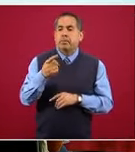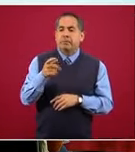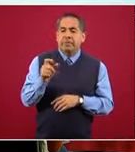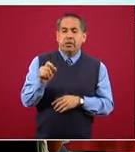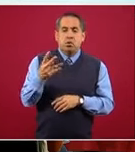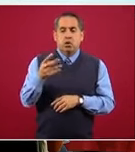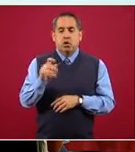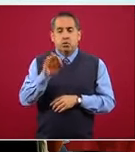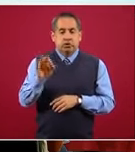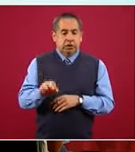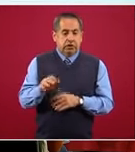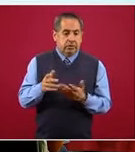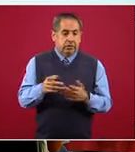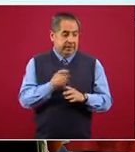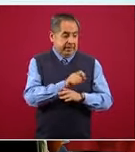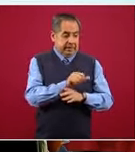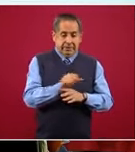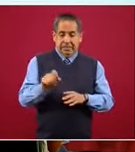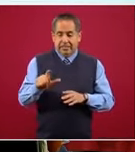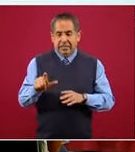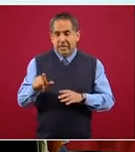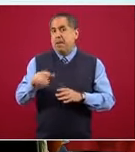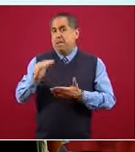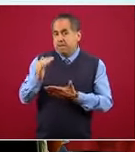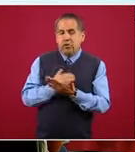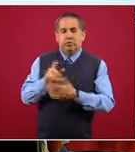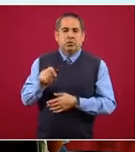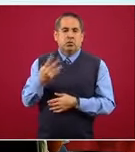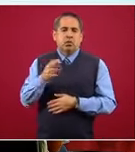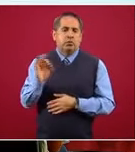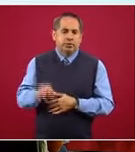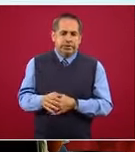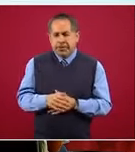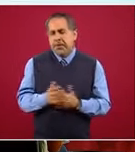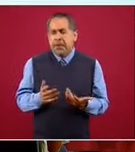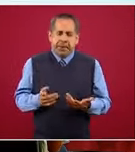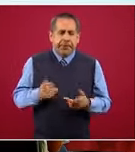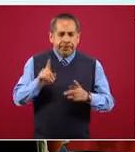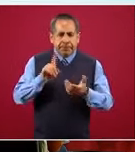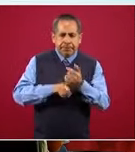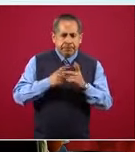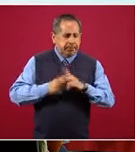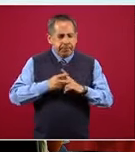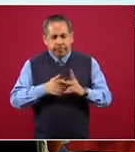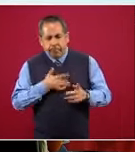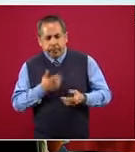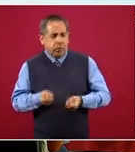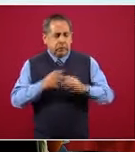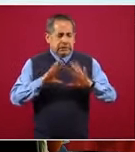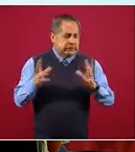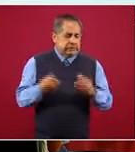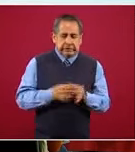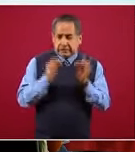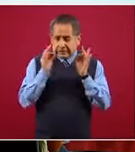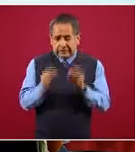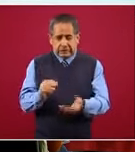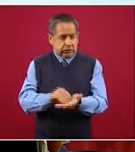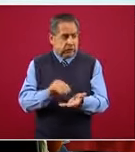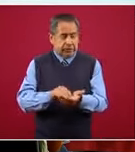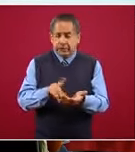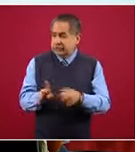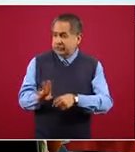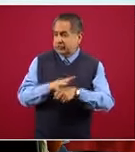de la 26 a la 27. Si bien es cierto, hay esa cantidad de casos estimados, los que representan realmente la epidemia